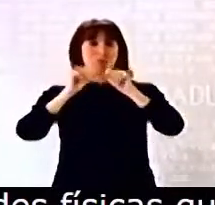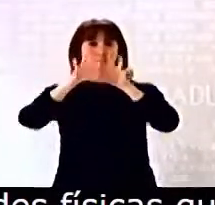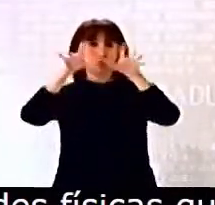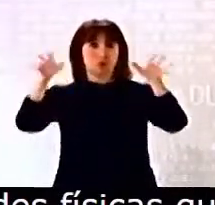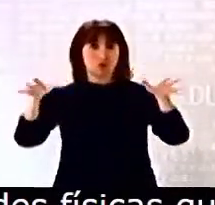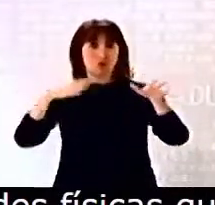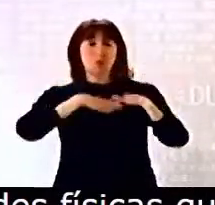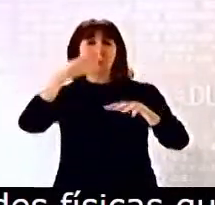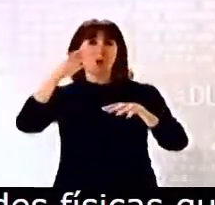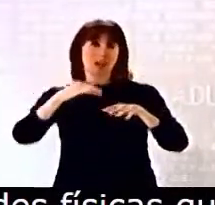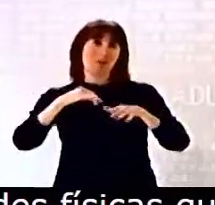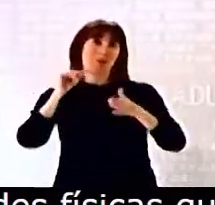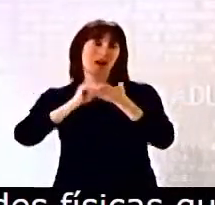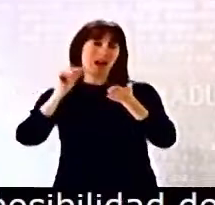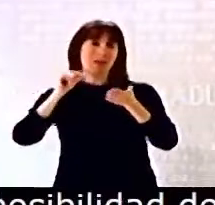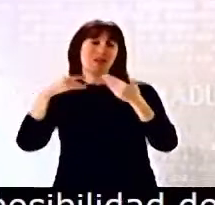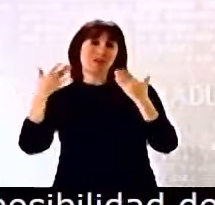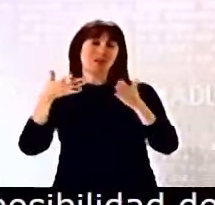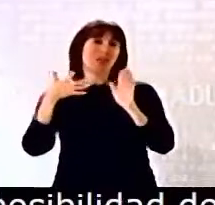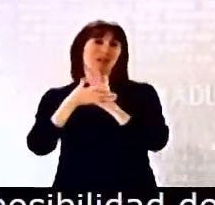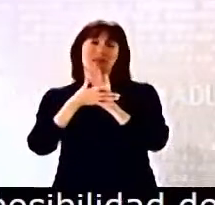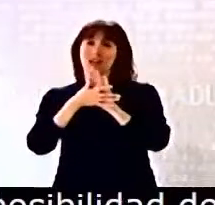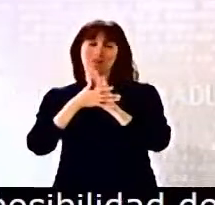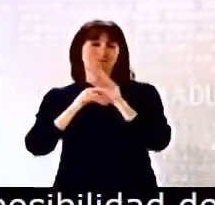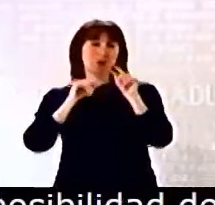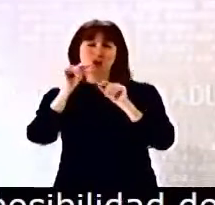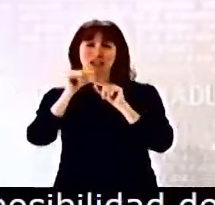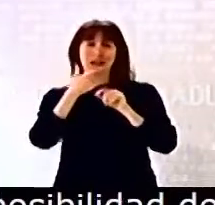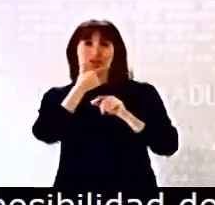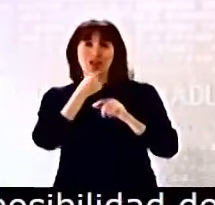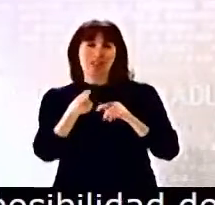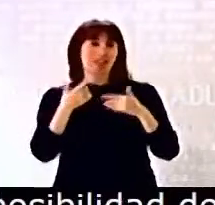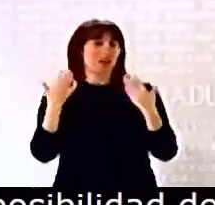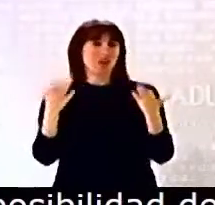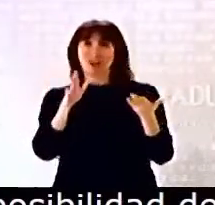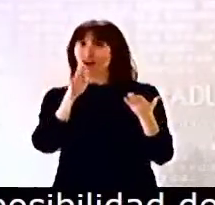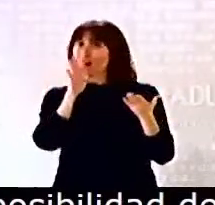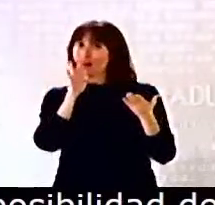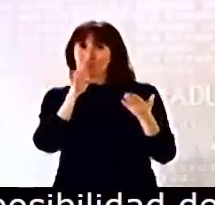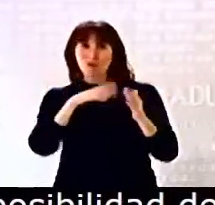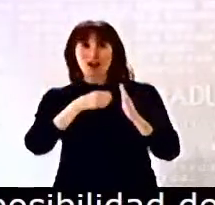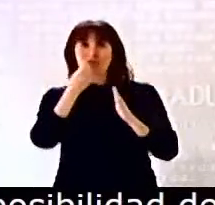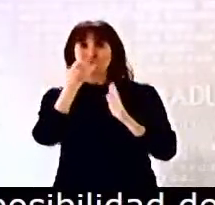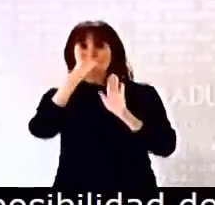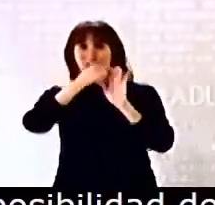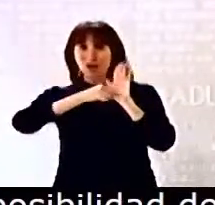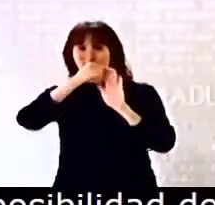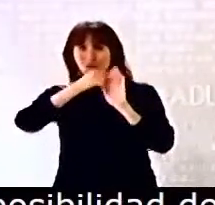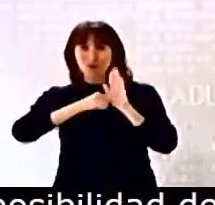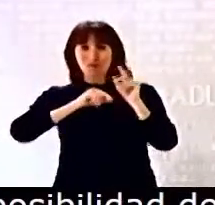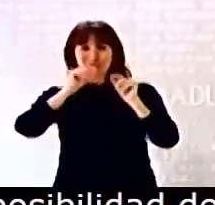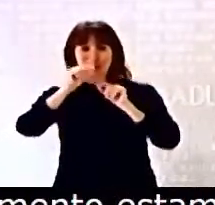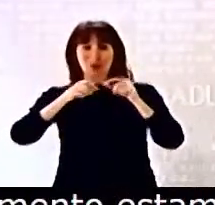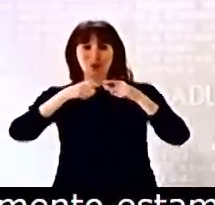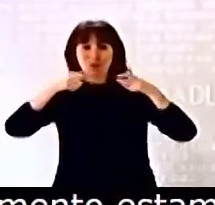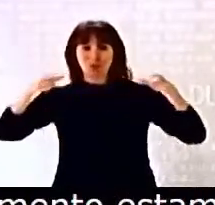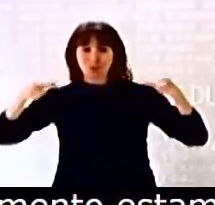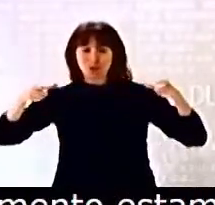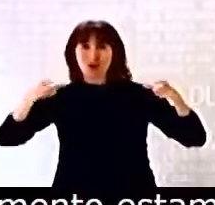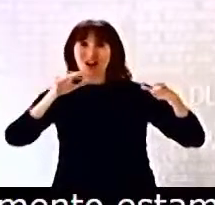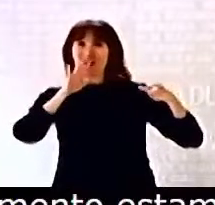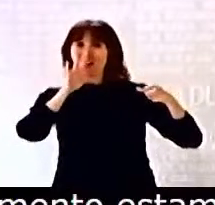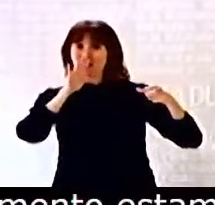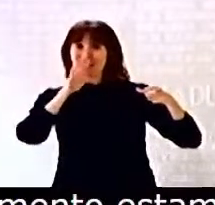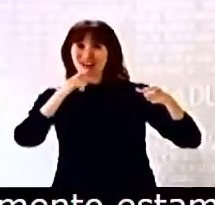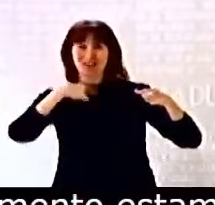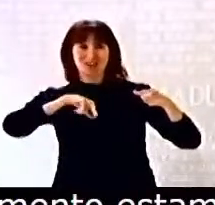aerosoles y, por lo tanto, los riesgos de contagio. Y en este momento estamos con unas cifras de incidencia tan elevadas, hemos